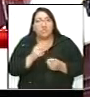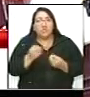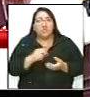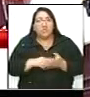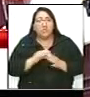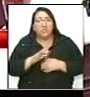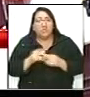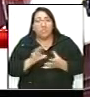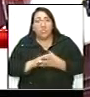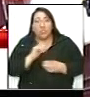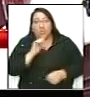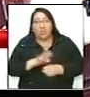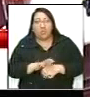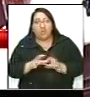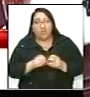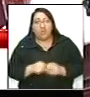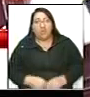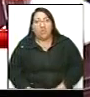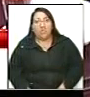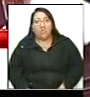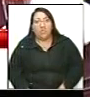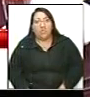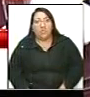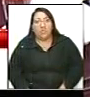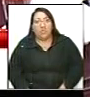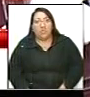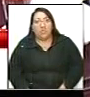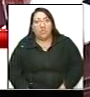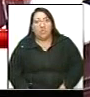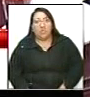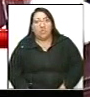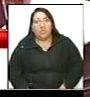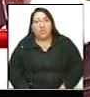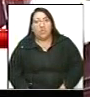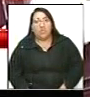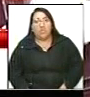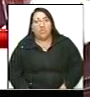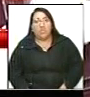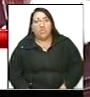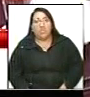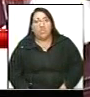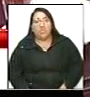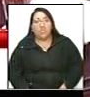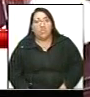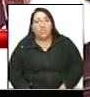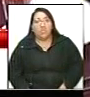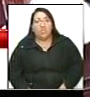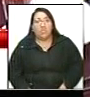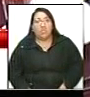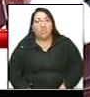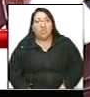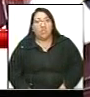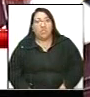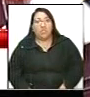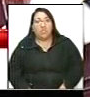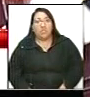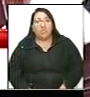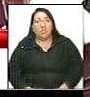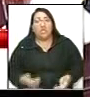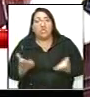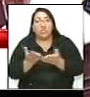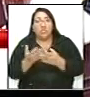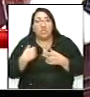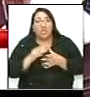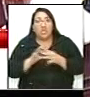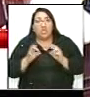todos cumplían los requisitos. O sea, eran congresistas que tenían los requisitos de, digamos, de estudio, de haber tenido incluso trayectorias, etcétera,